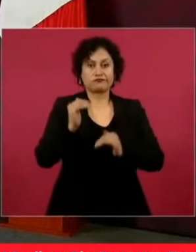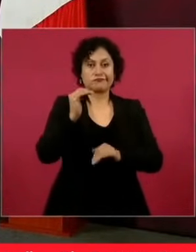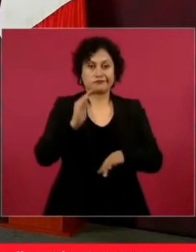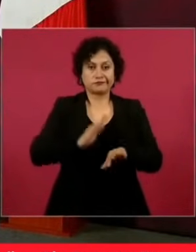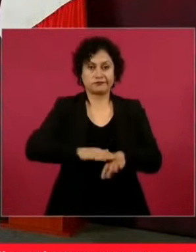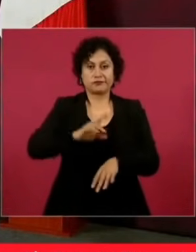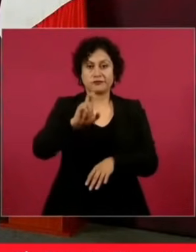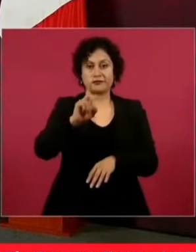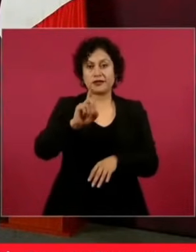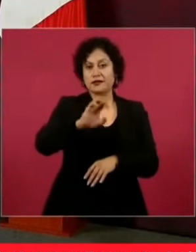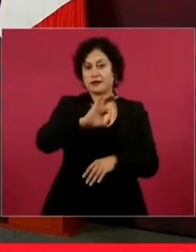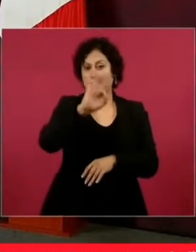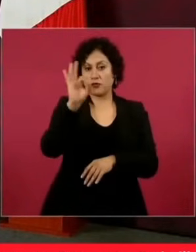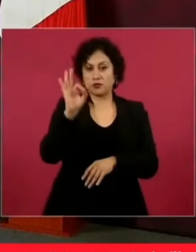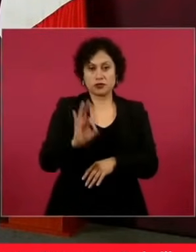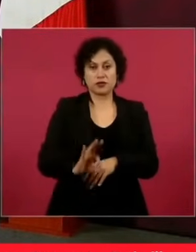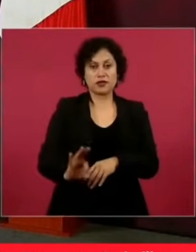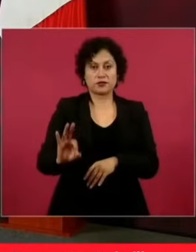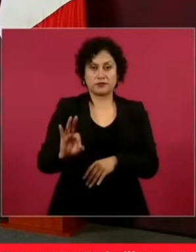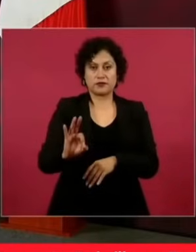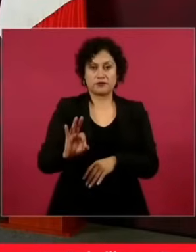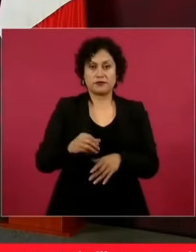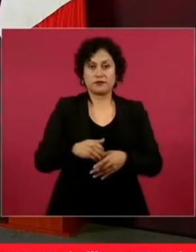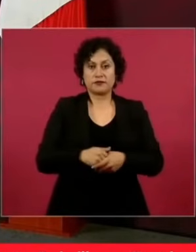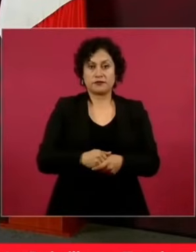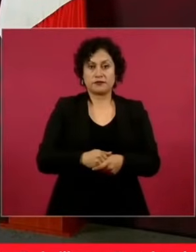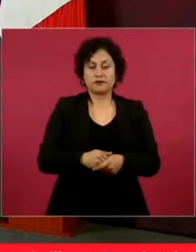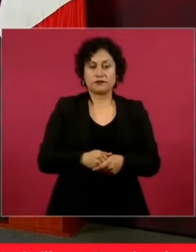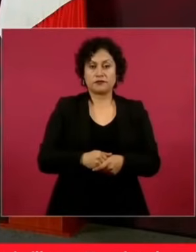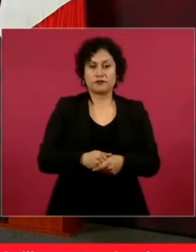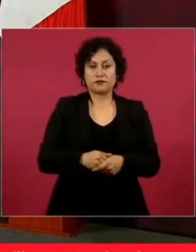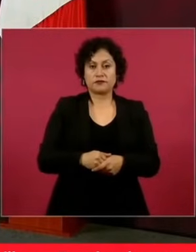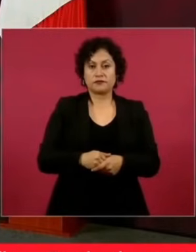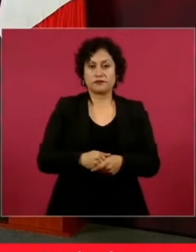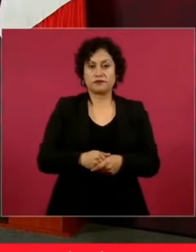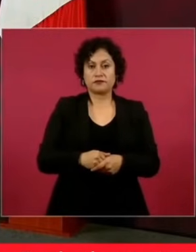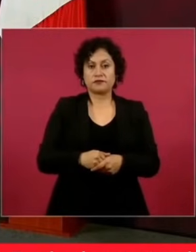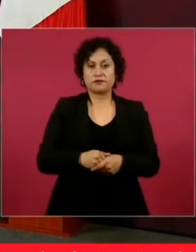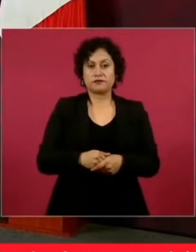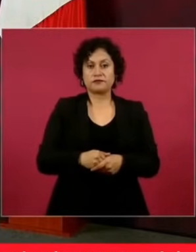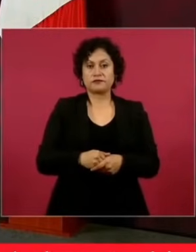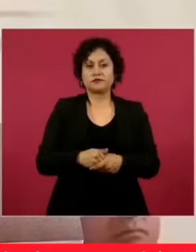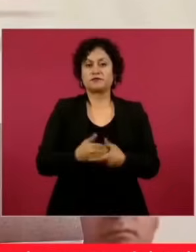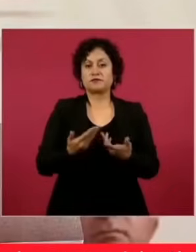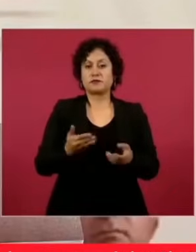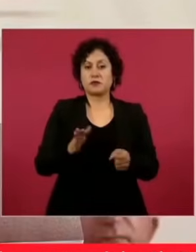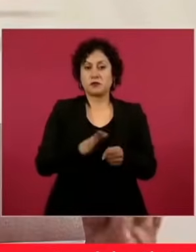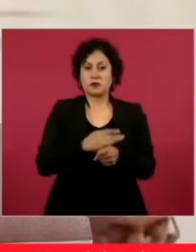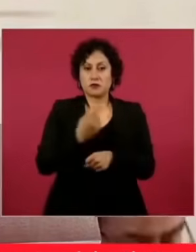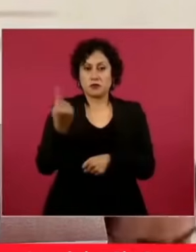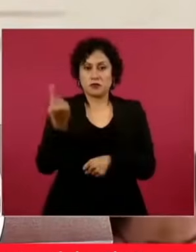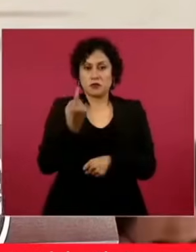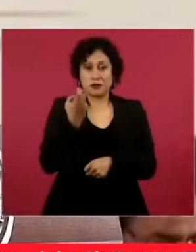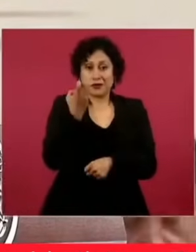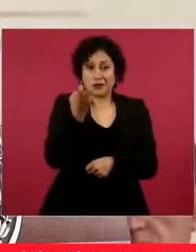30% el índice en bolsa. Porque esto ayuda a